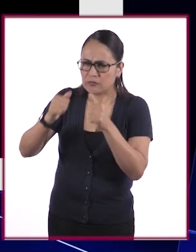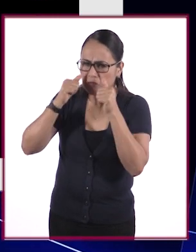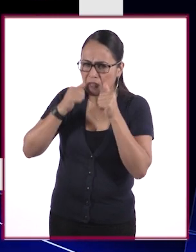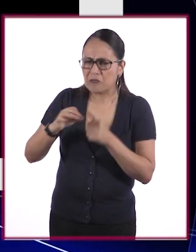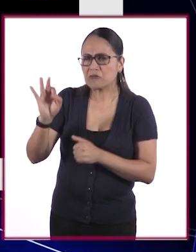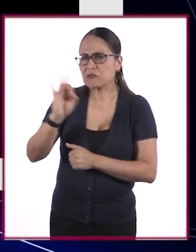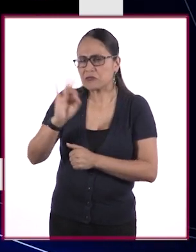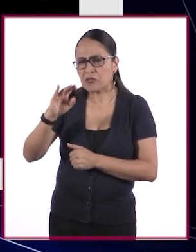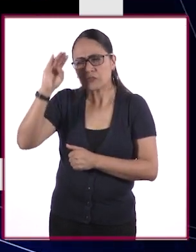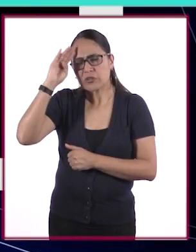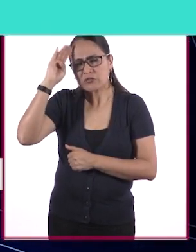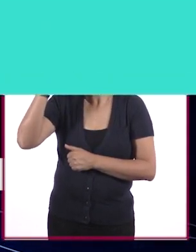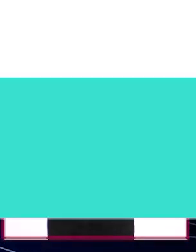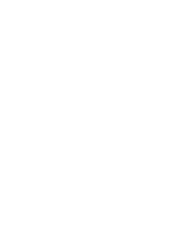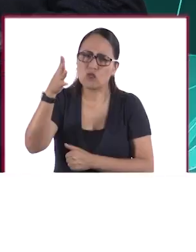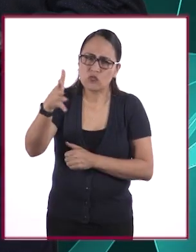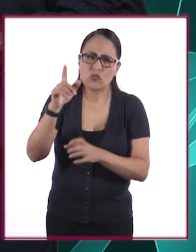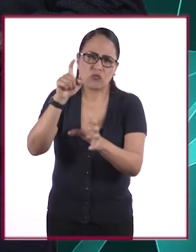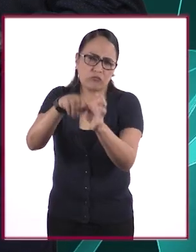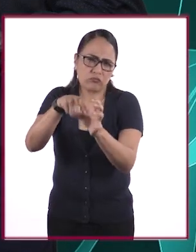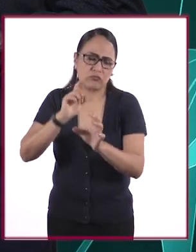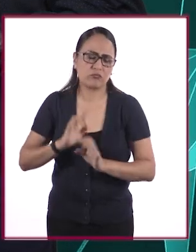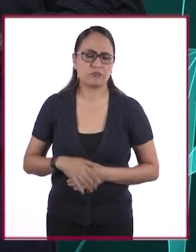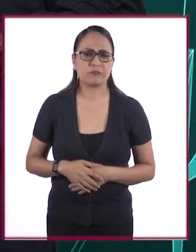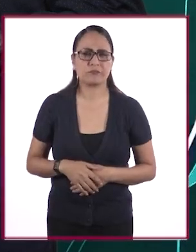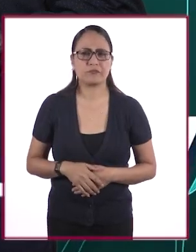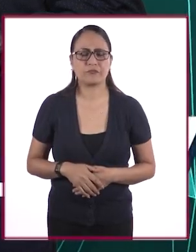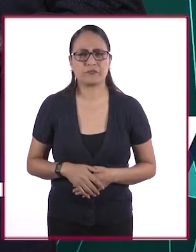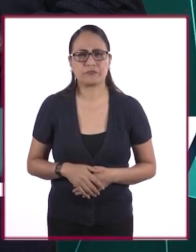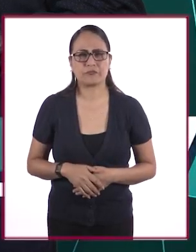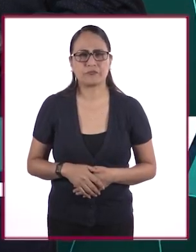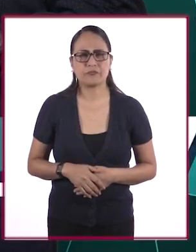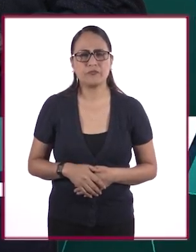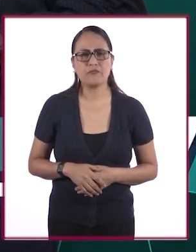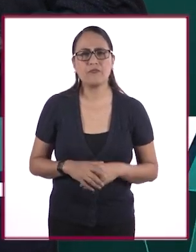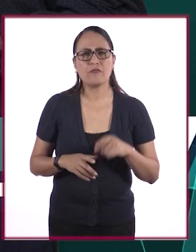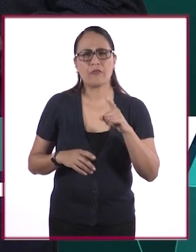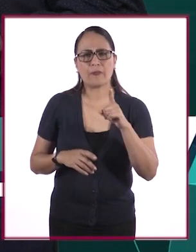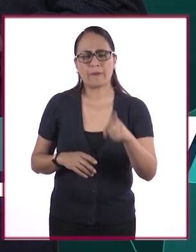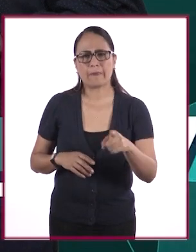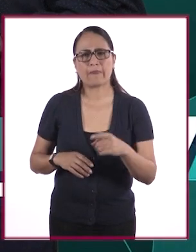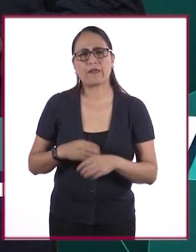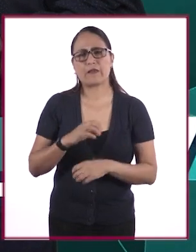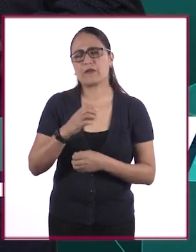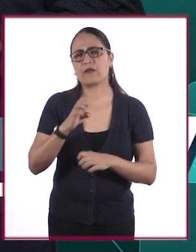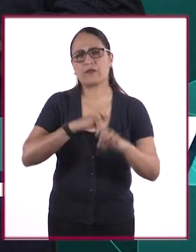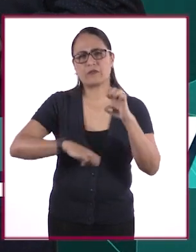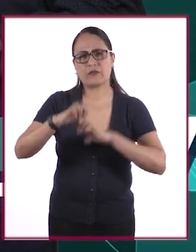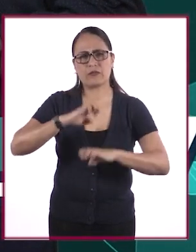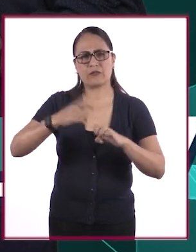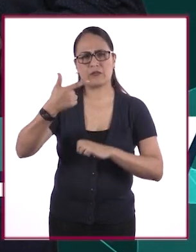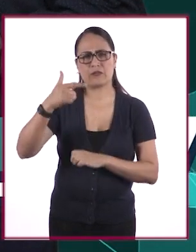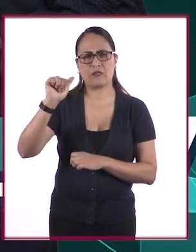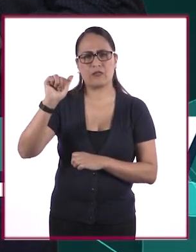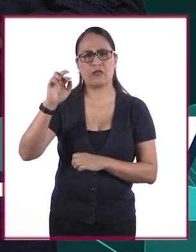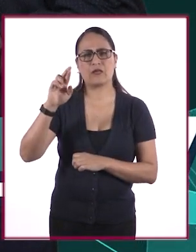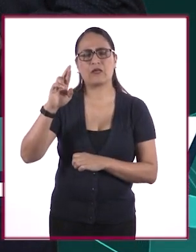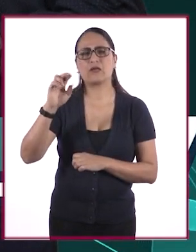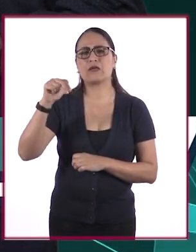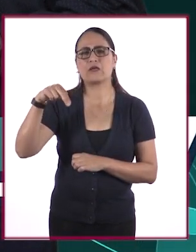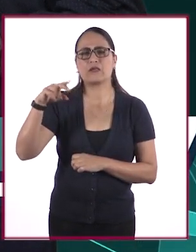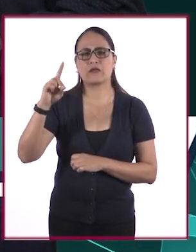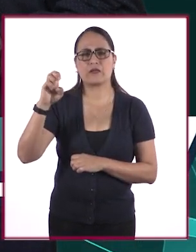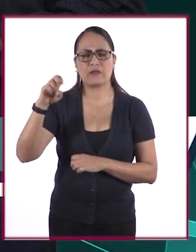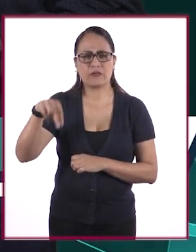consideren para su futuro. De acuerdo con estimaciones realizadas por la consultora internacional Gartner, para 2022 la